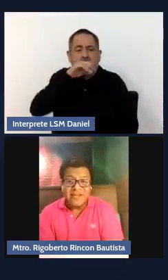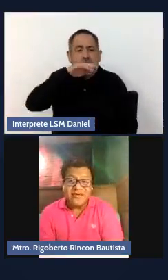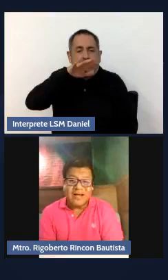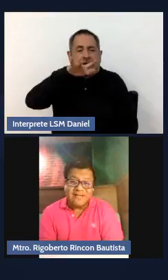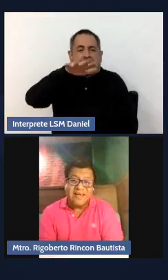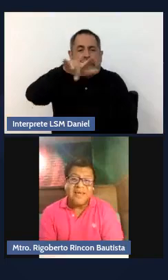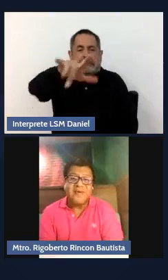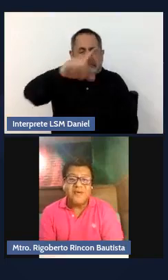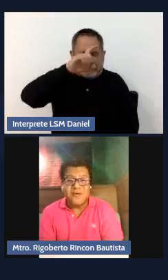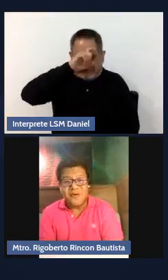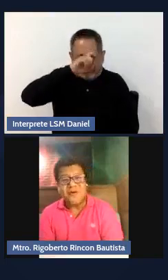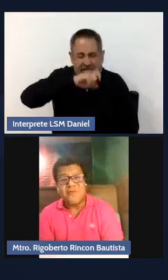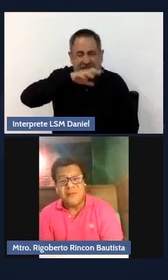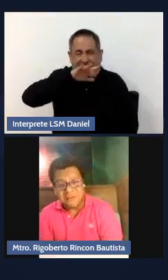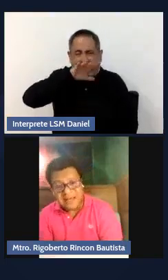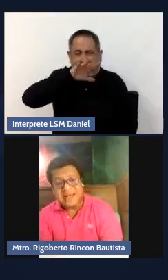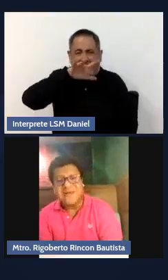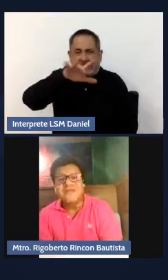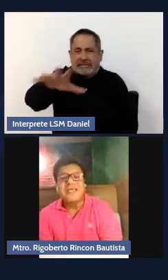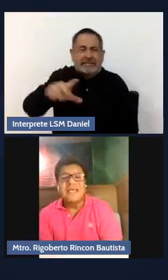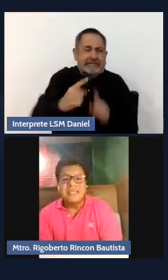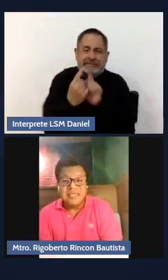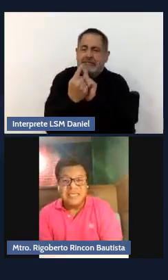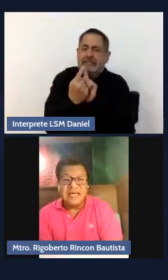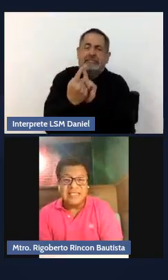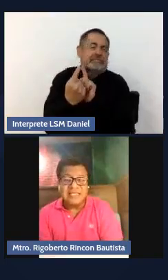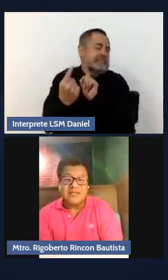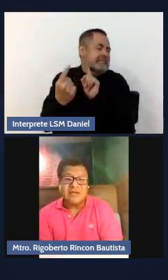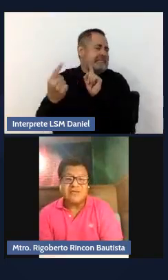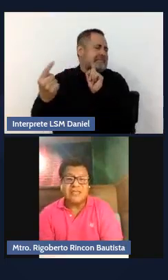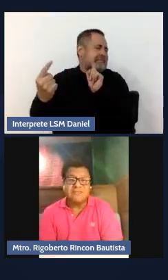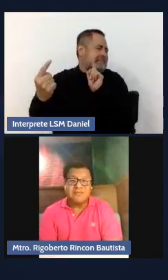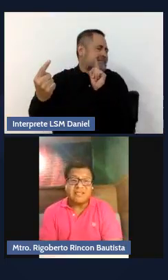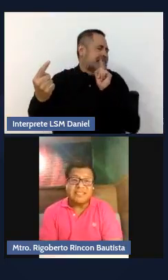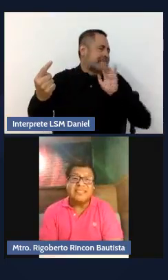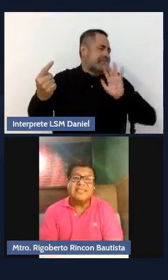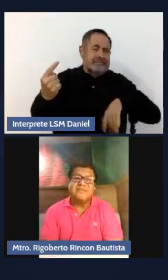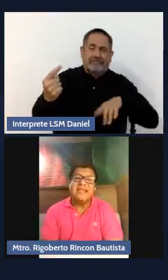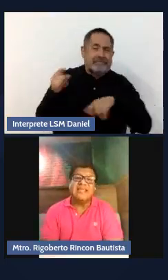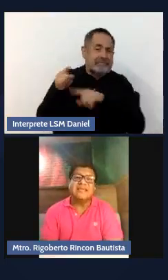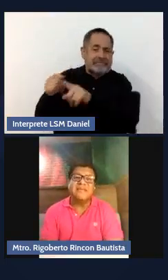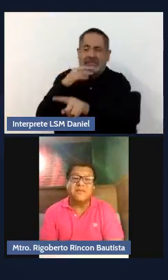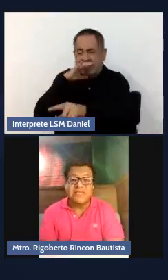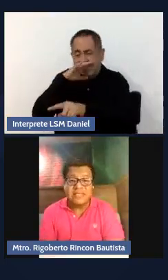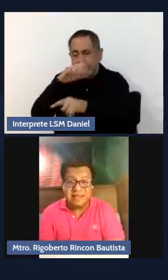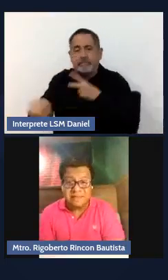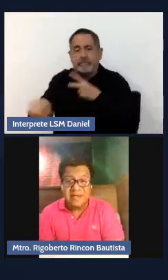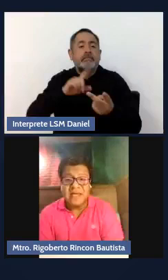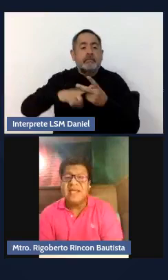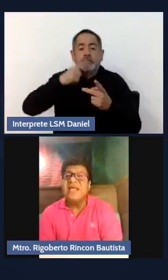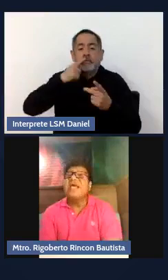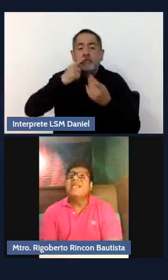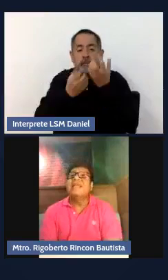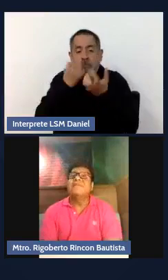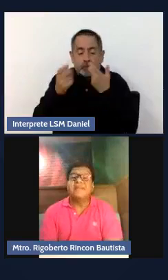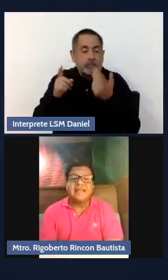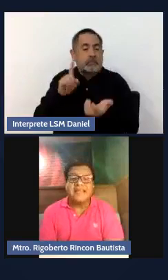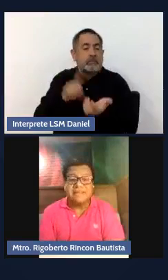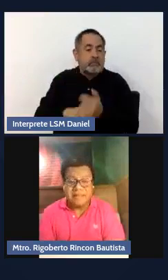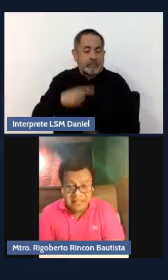cabello, ropa, manos, sí, que es una cosa importantísima, las quemaduras en la piel, la pérdida del